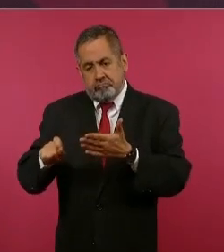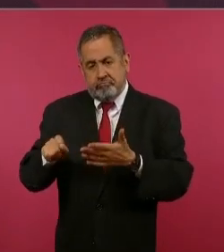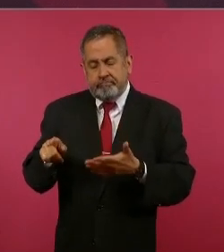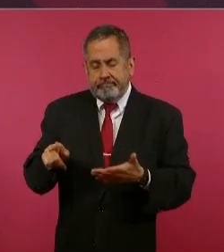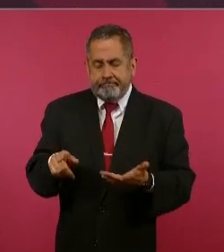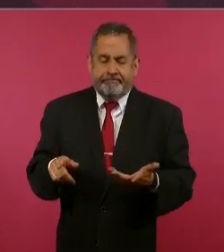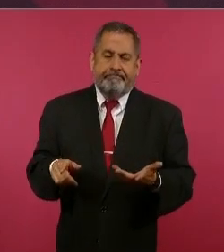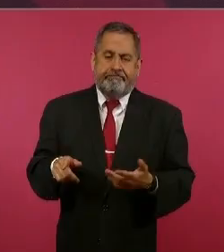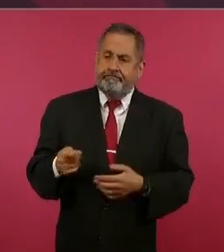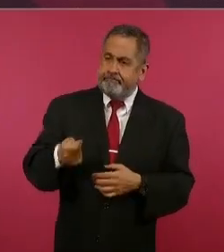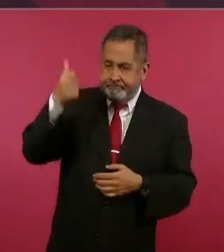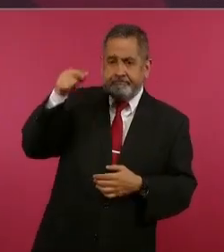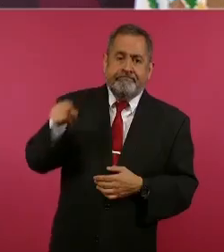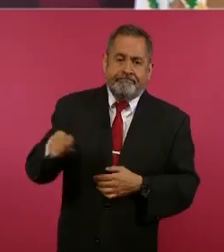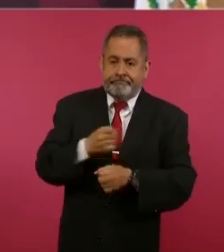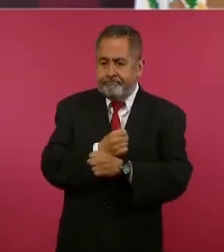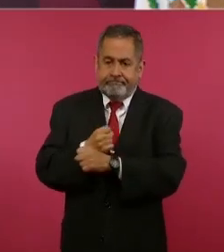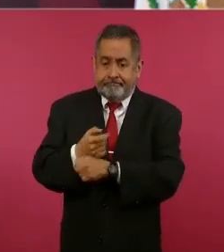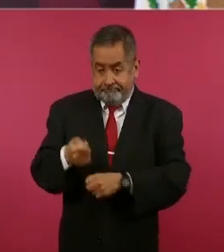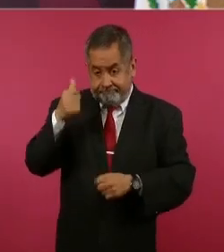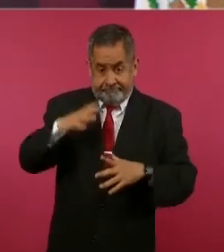relación.